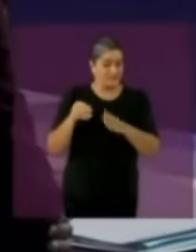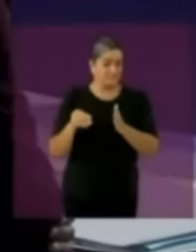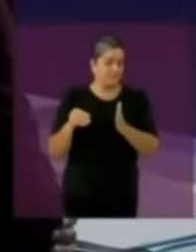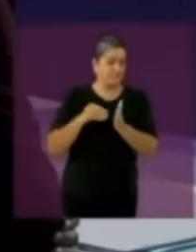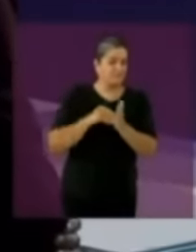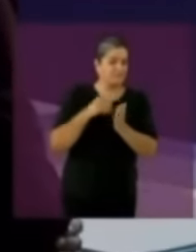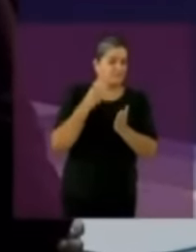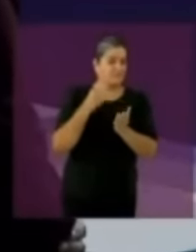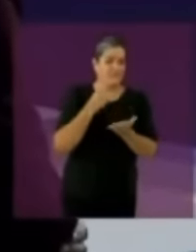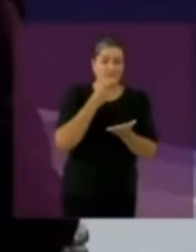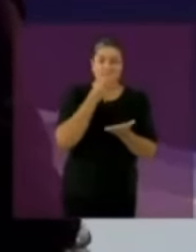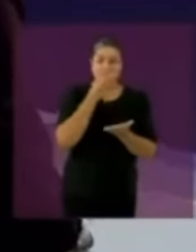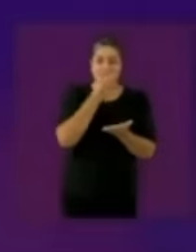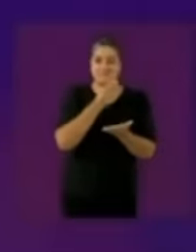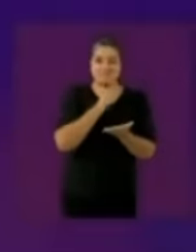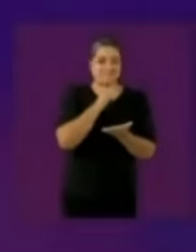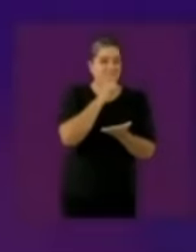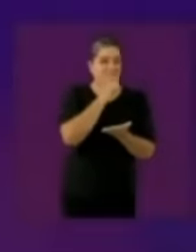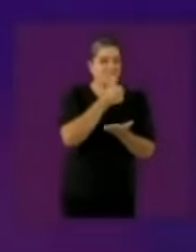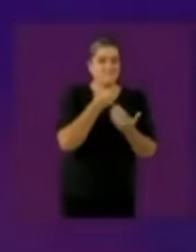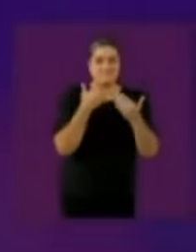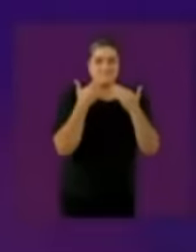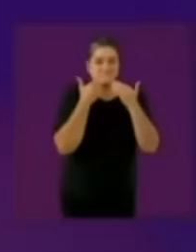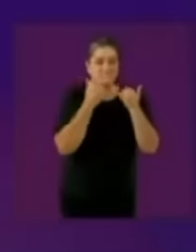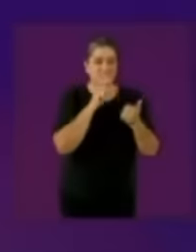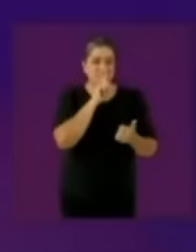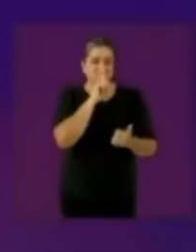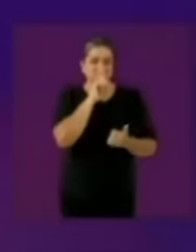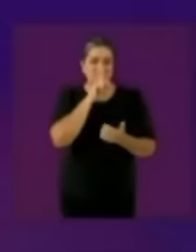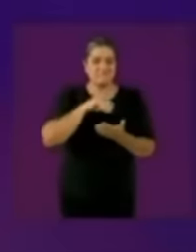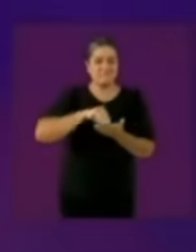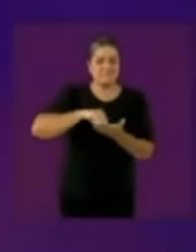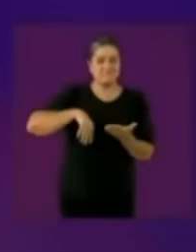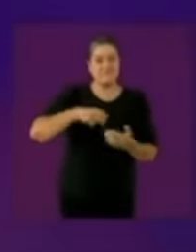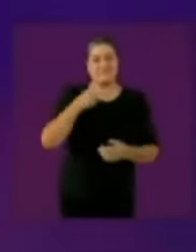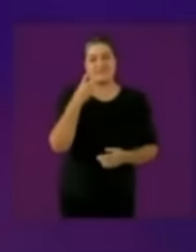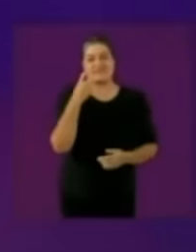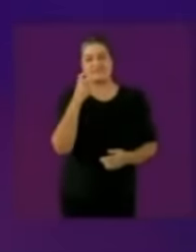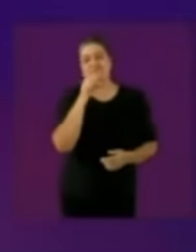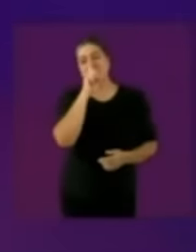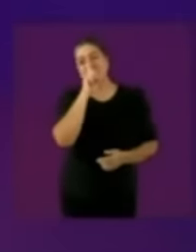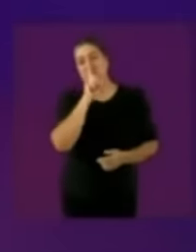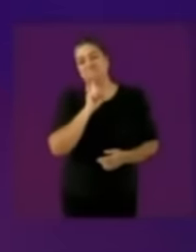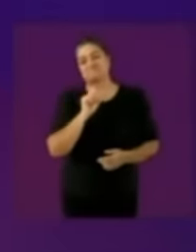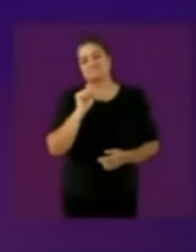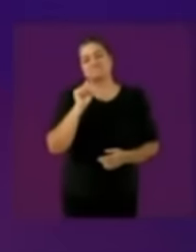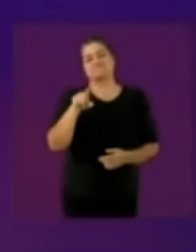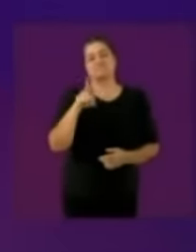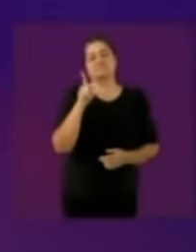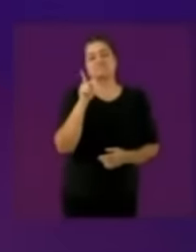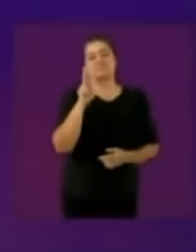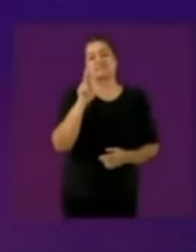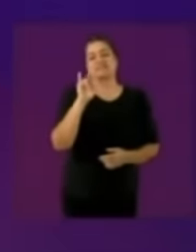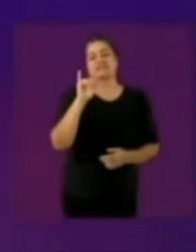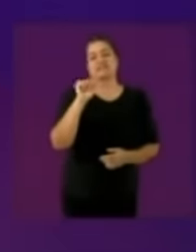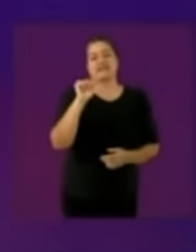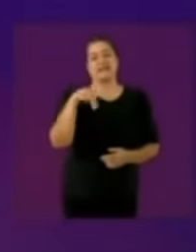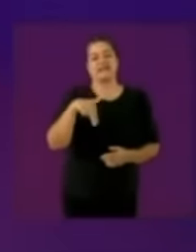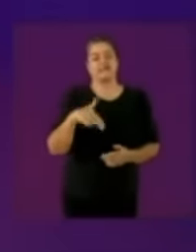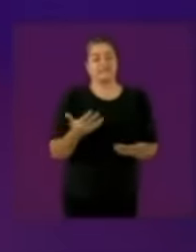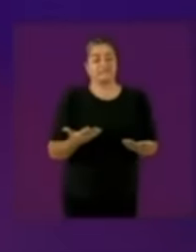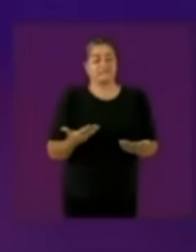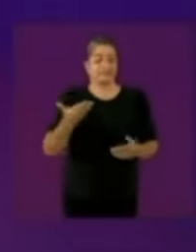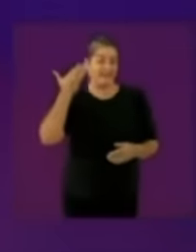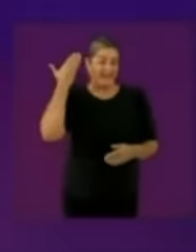lo que asustó, míralo el rostro de Xóchitl Gálvez, lo que asustó a Xóchitl Gálvez cuando ella saca los folders, que habla de contratos con